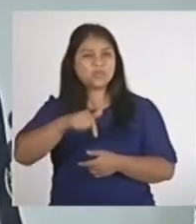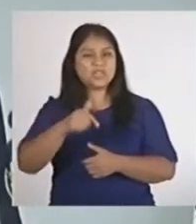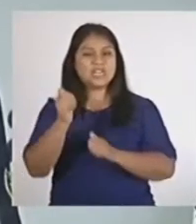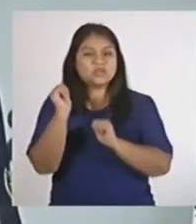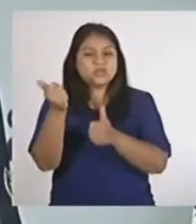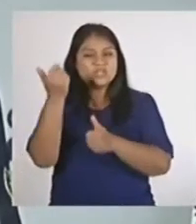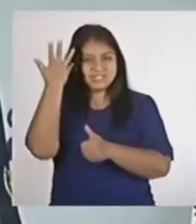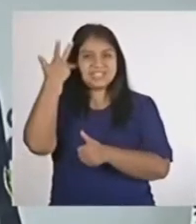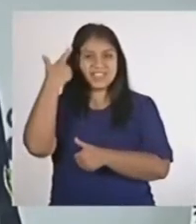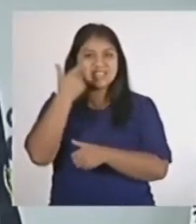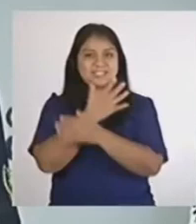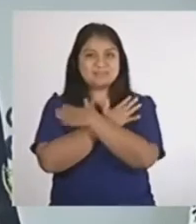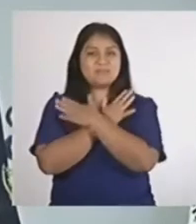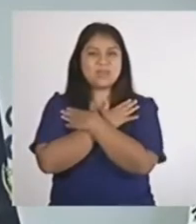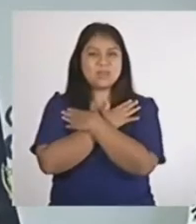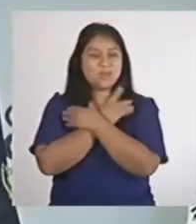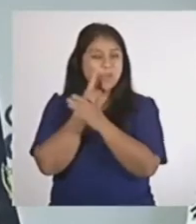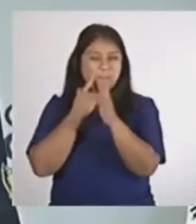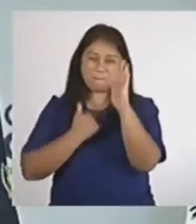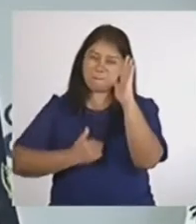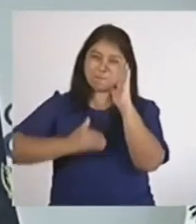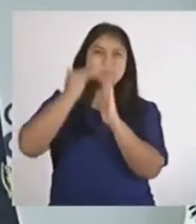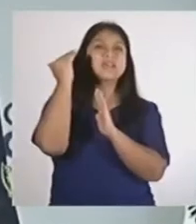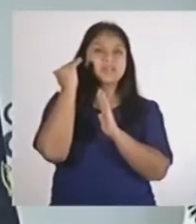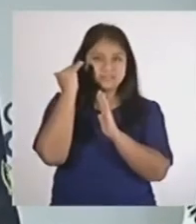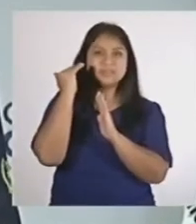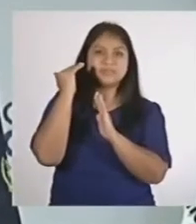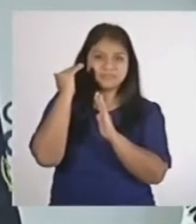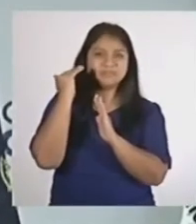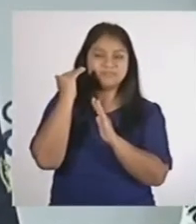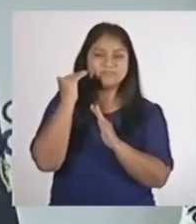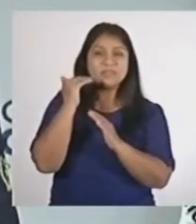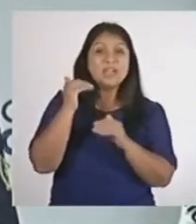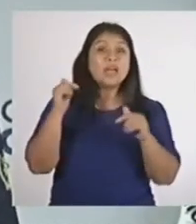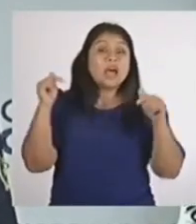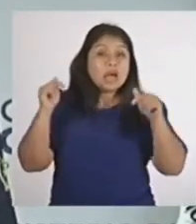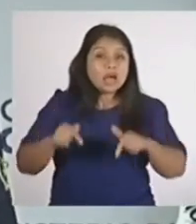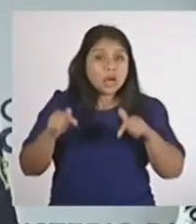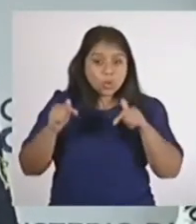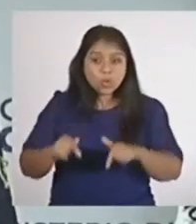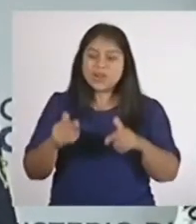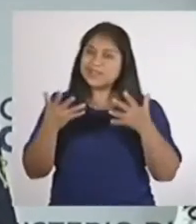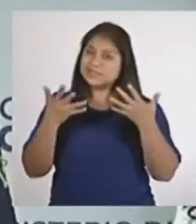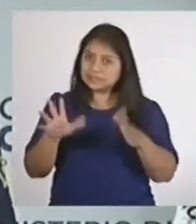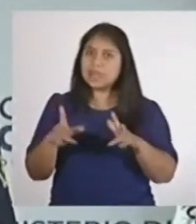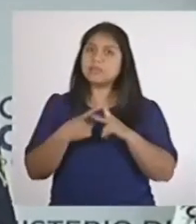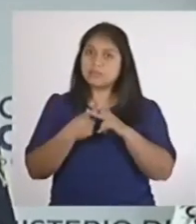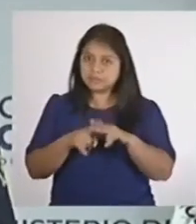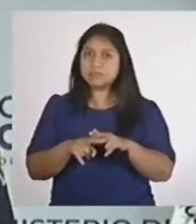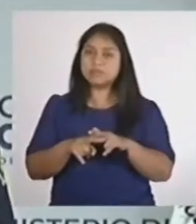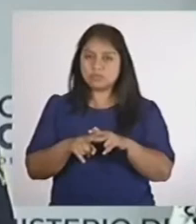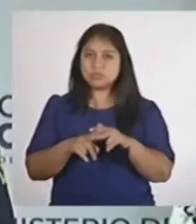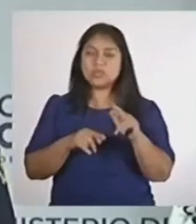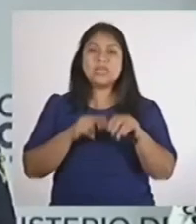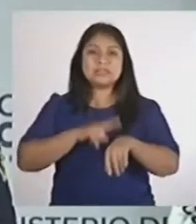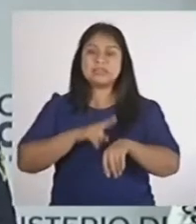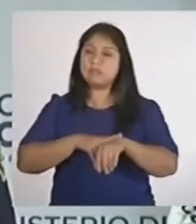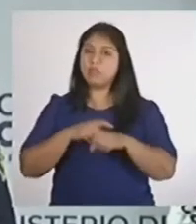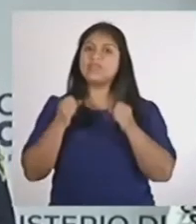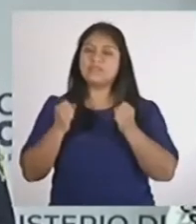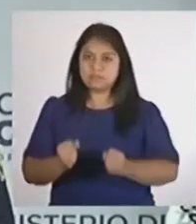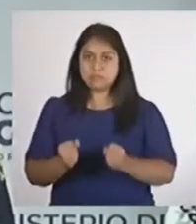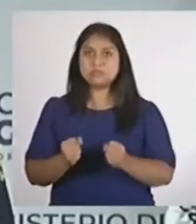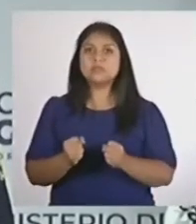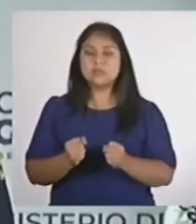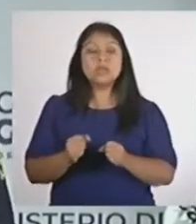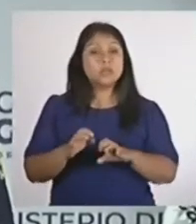en la primera quincena de mayo el repunte de los casos. Ahora hemos entrado al punto crítico,